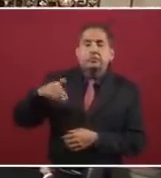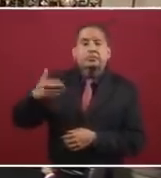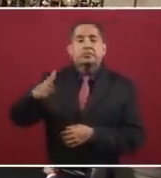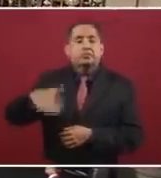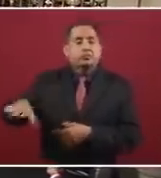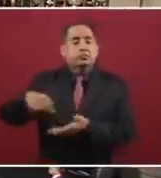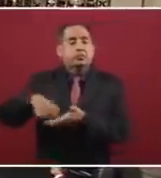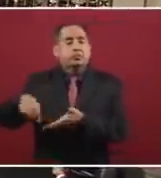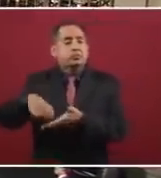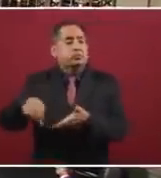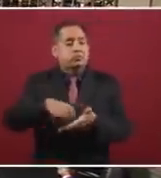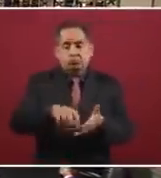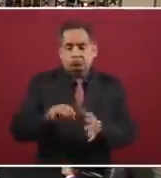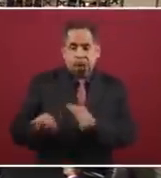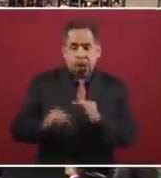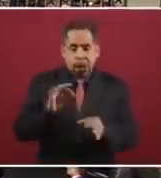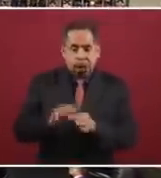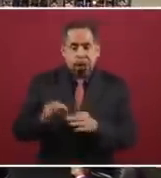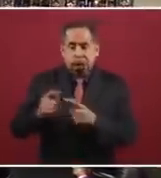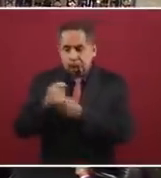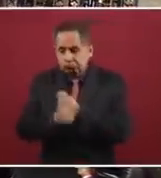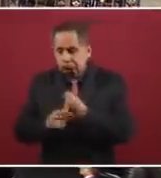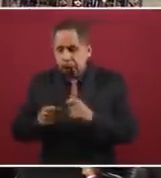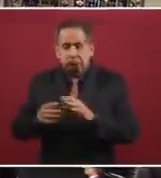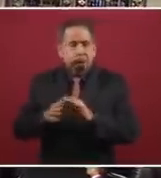de tiendas